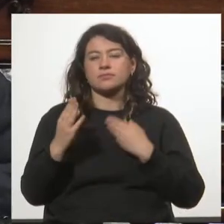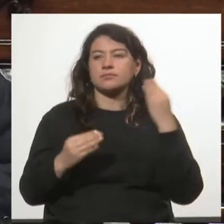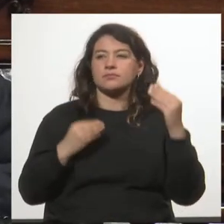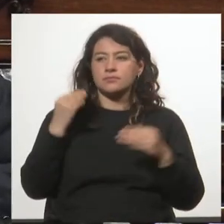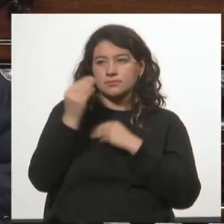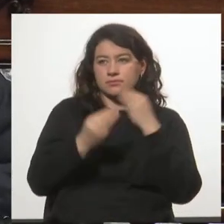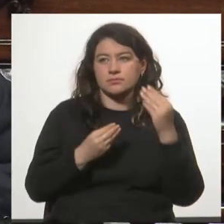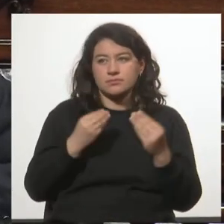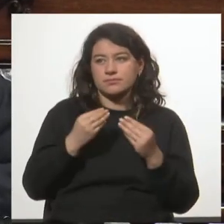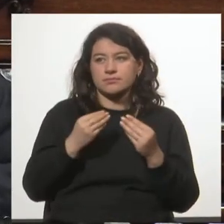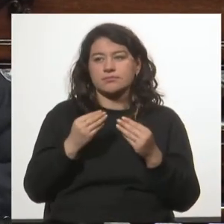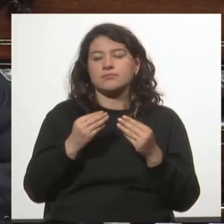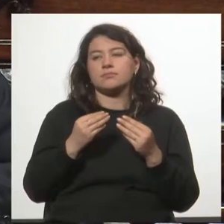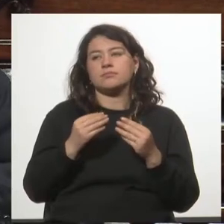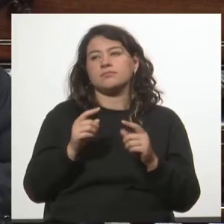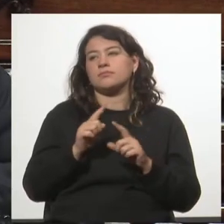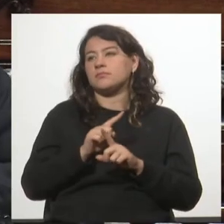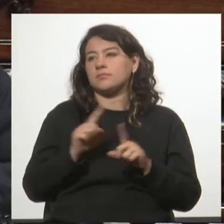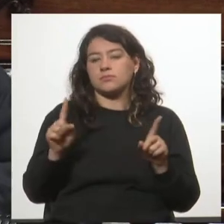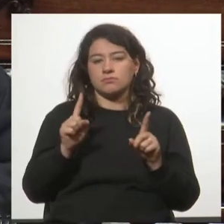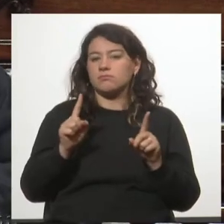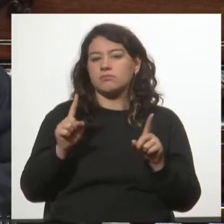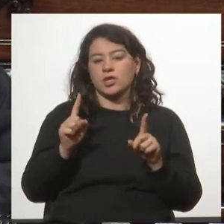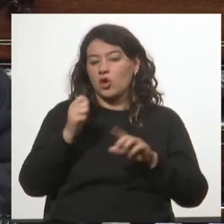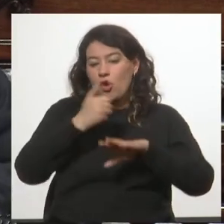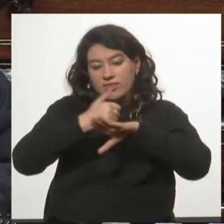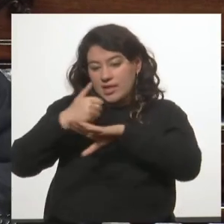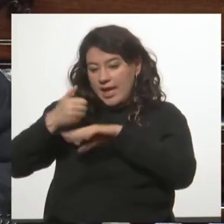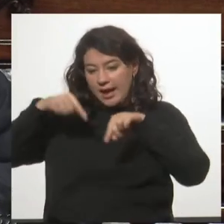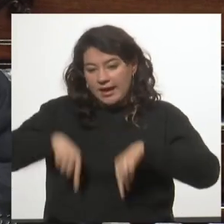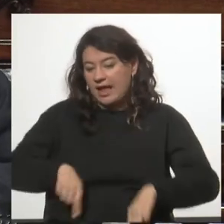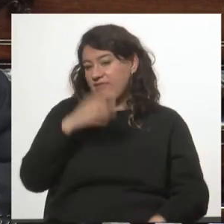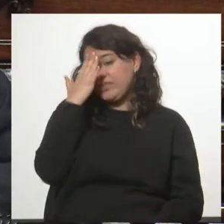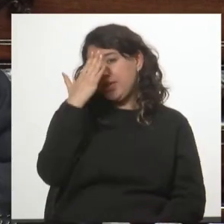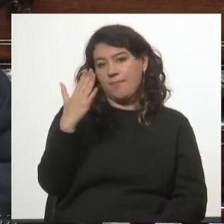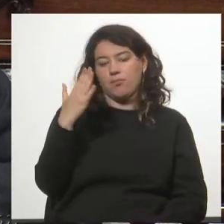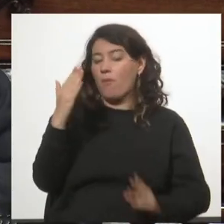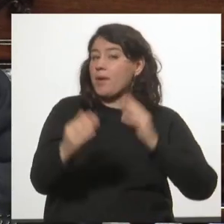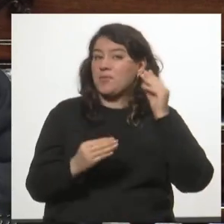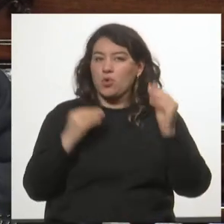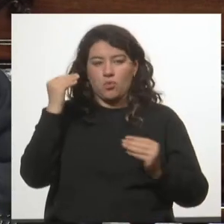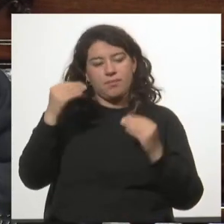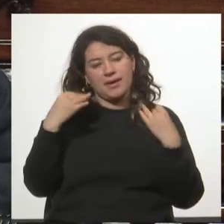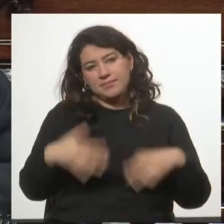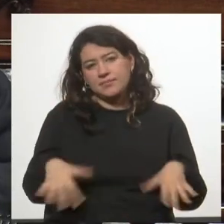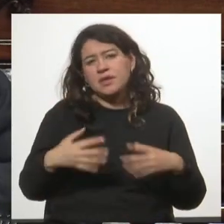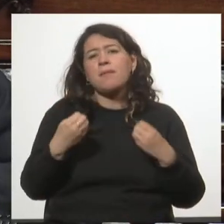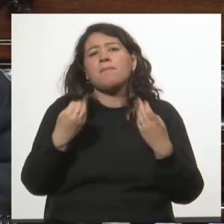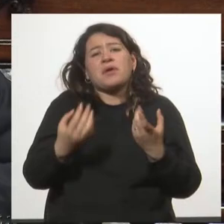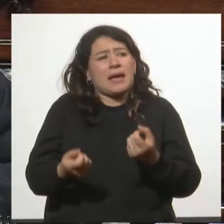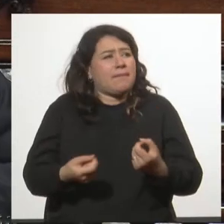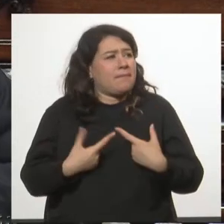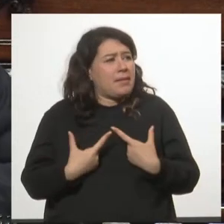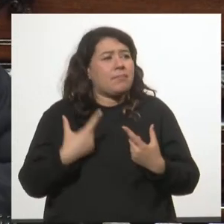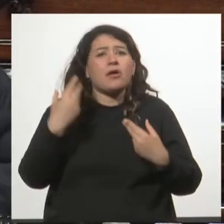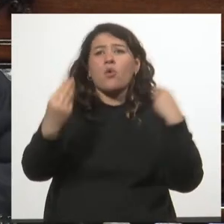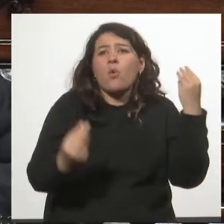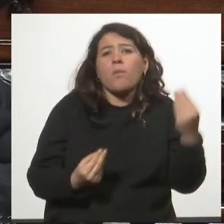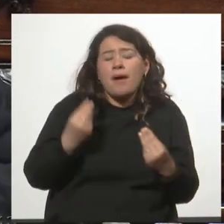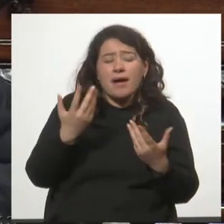la no presencia de el frente amplio y porque me preocupa